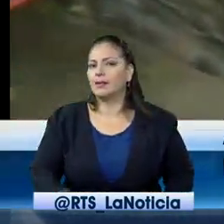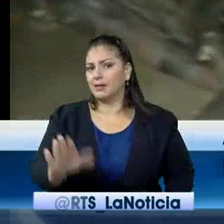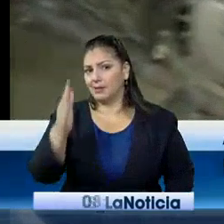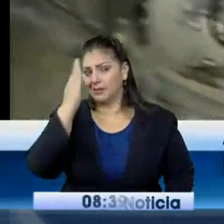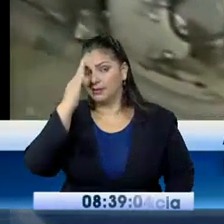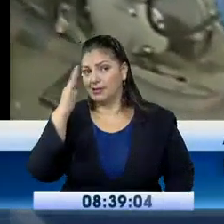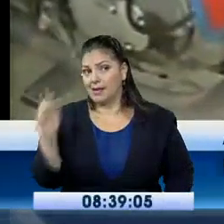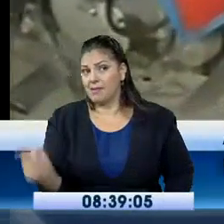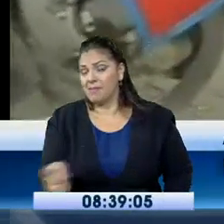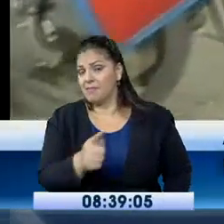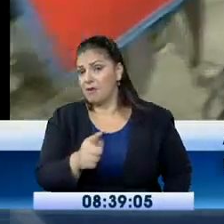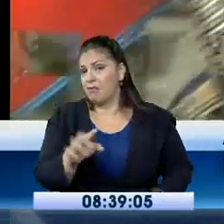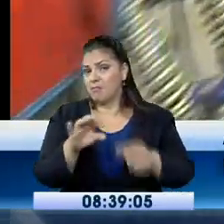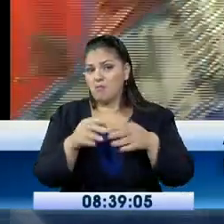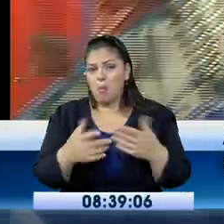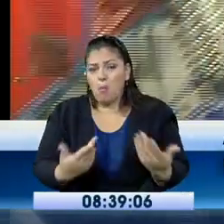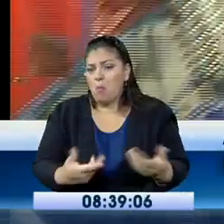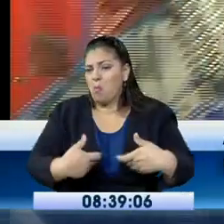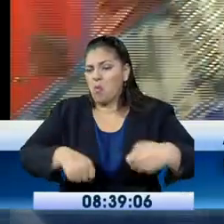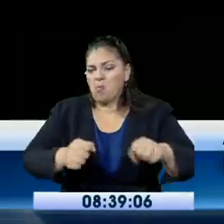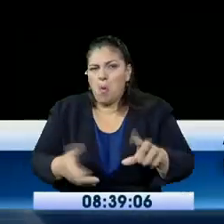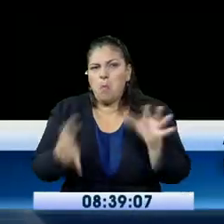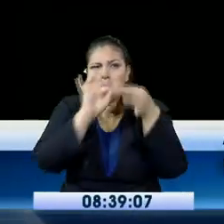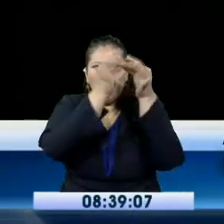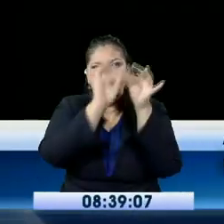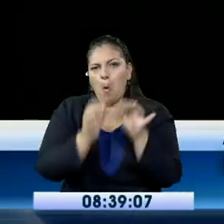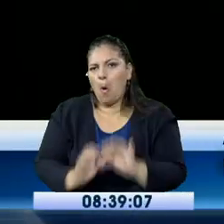hasta el 31 de diciembre para cambiar.